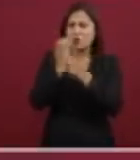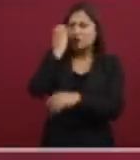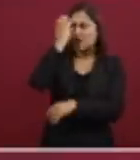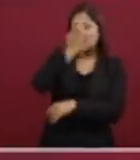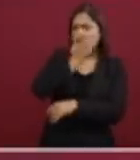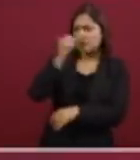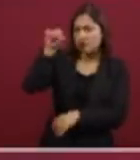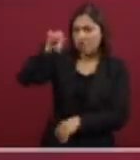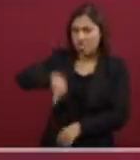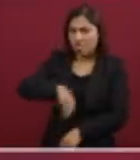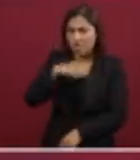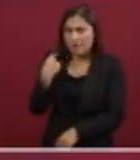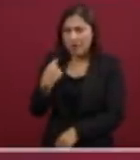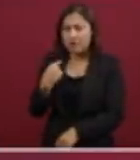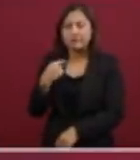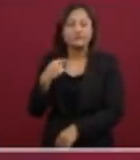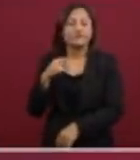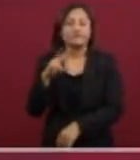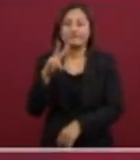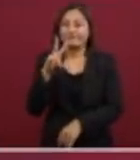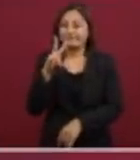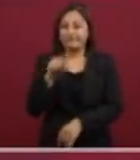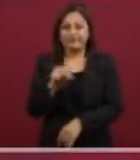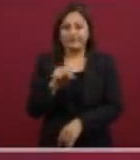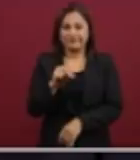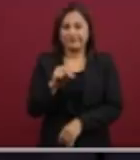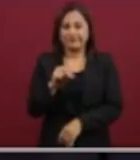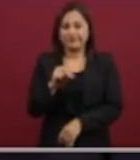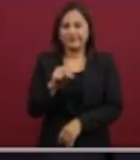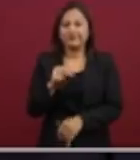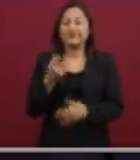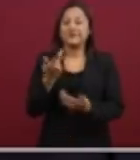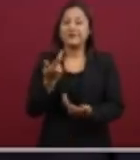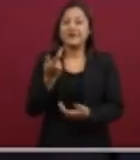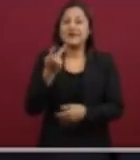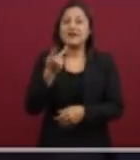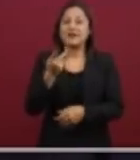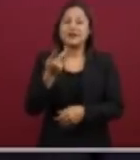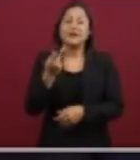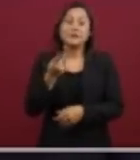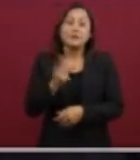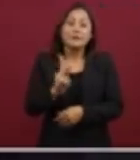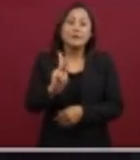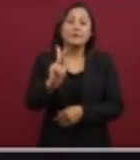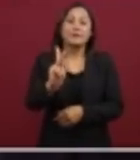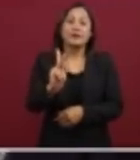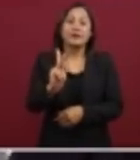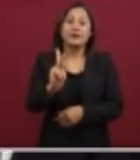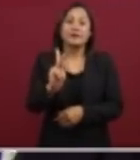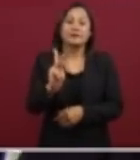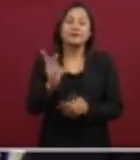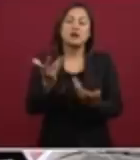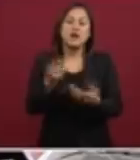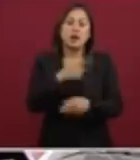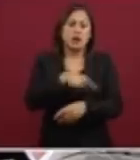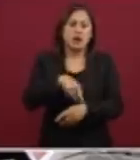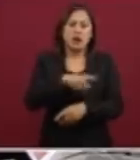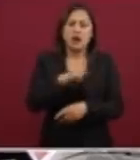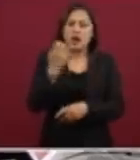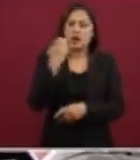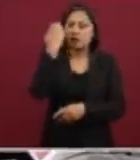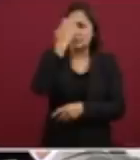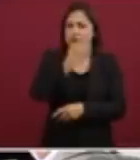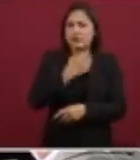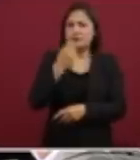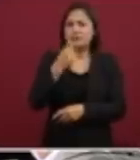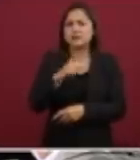admisión, es que había que contestar un cuestionario de 125 preguntas. Y